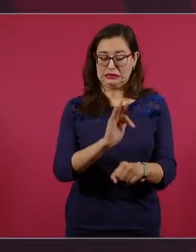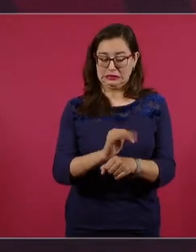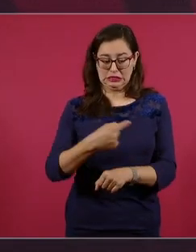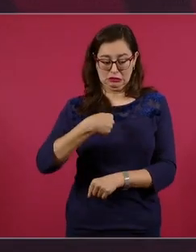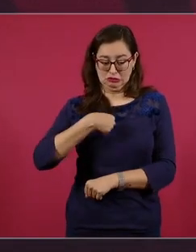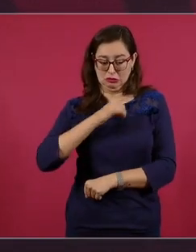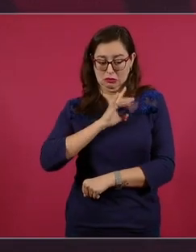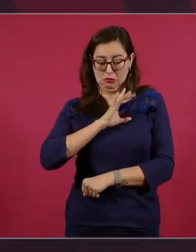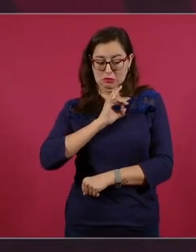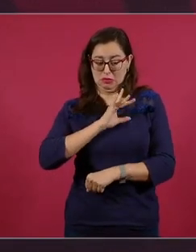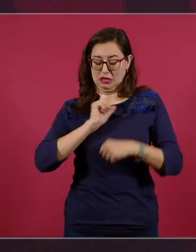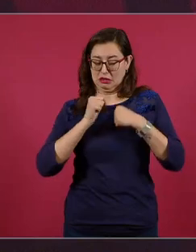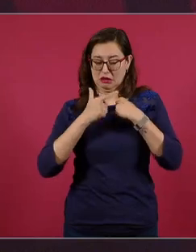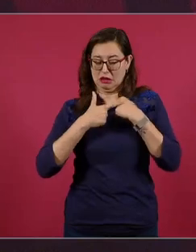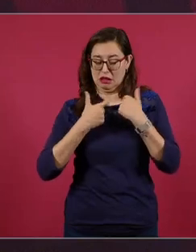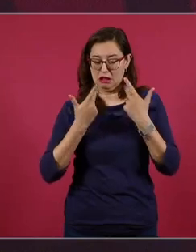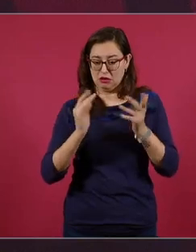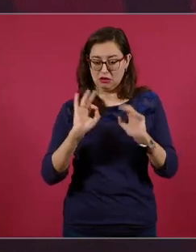él podría muy bien